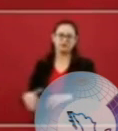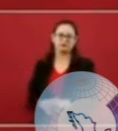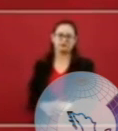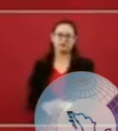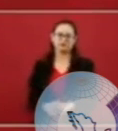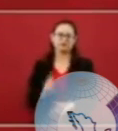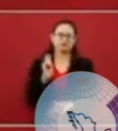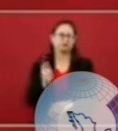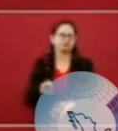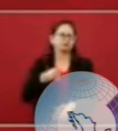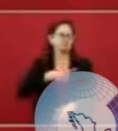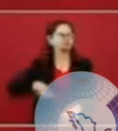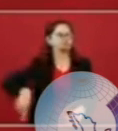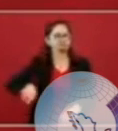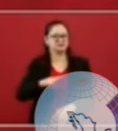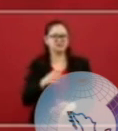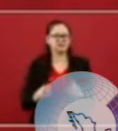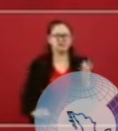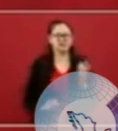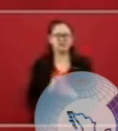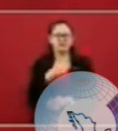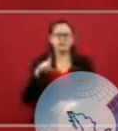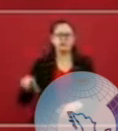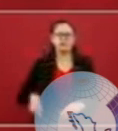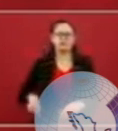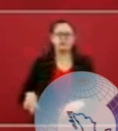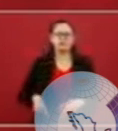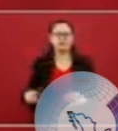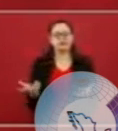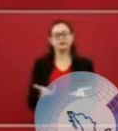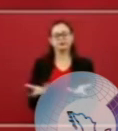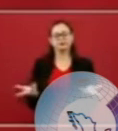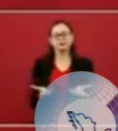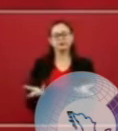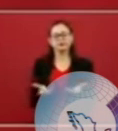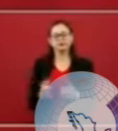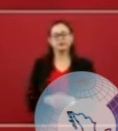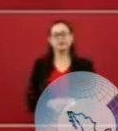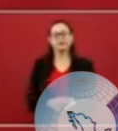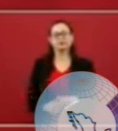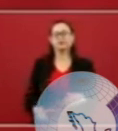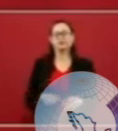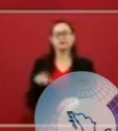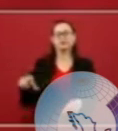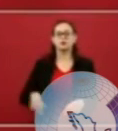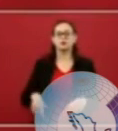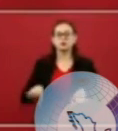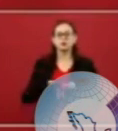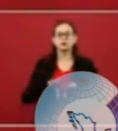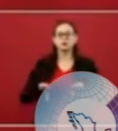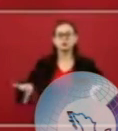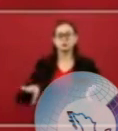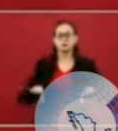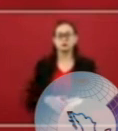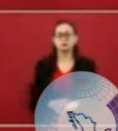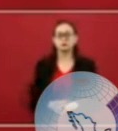haciendo en el nuevo gobierno, en el gobierno democrático.